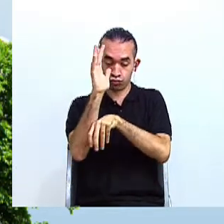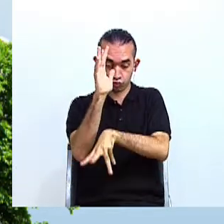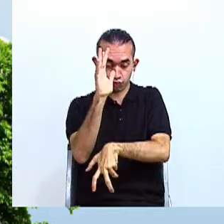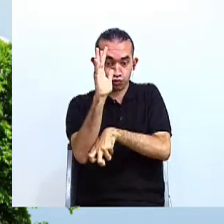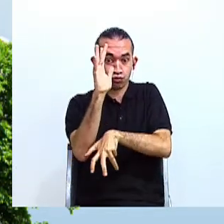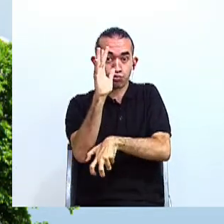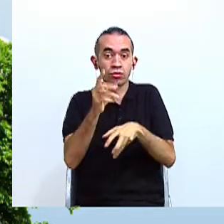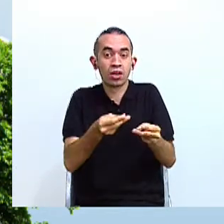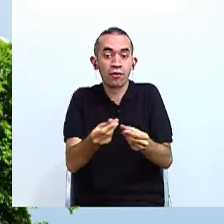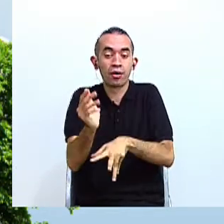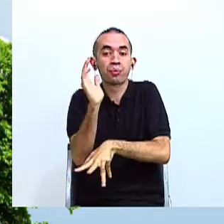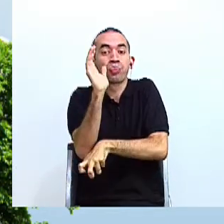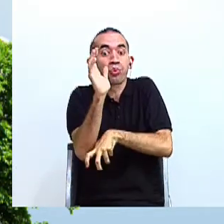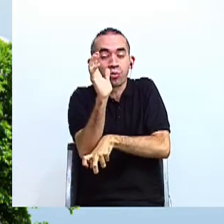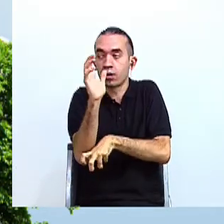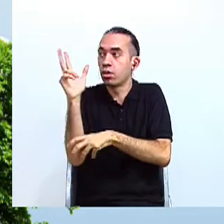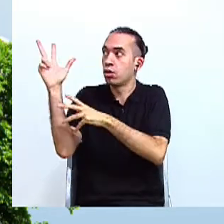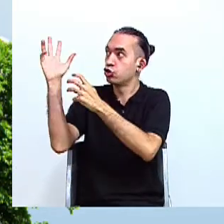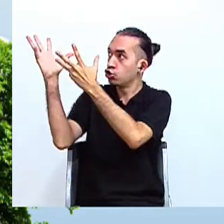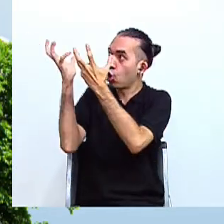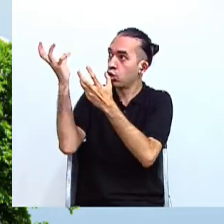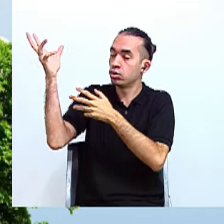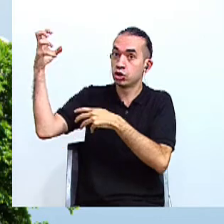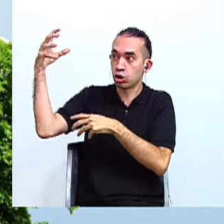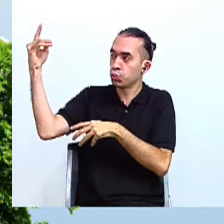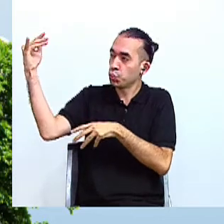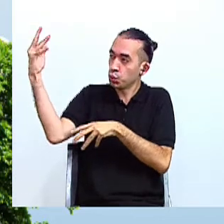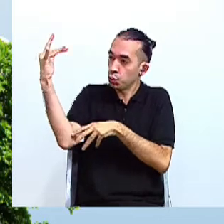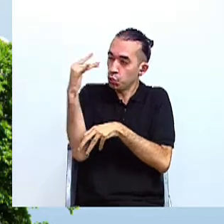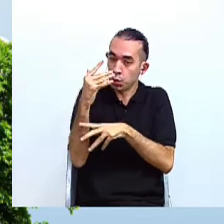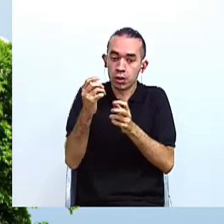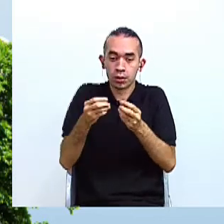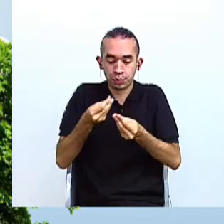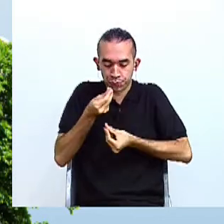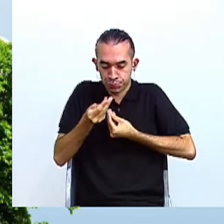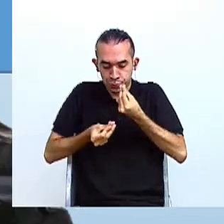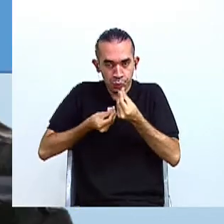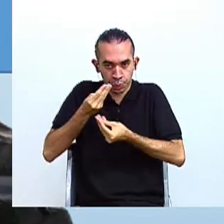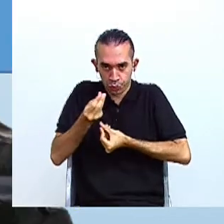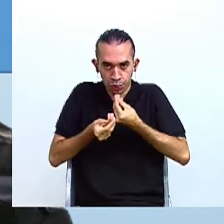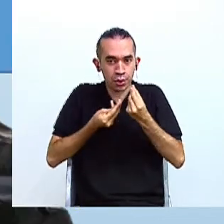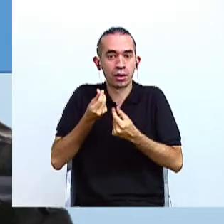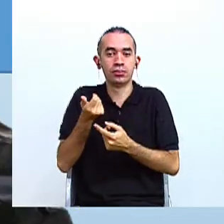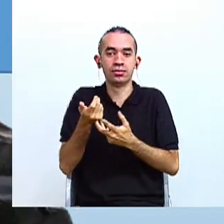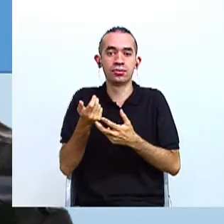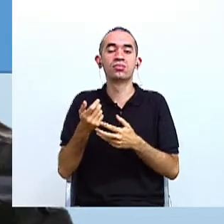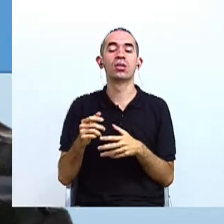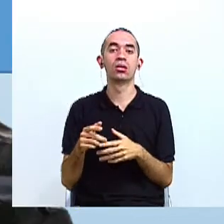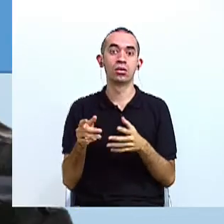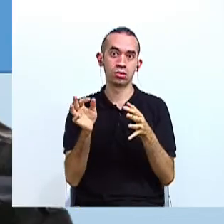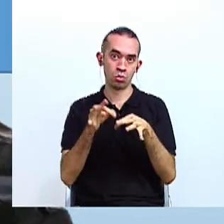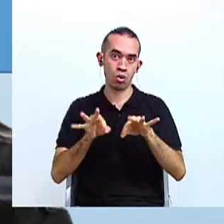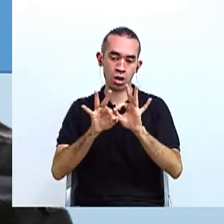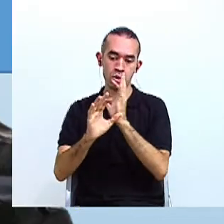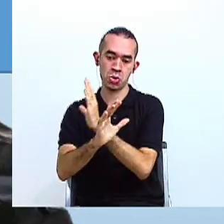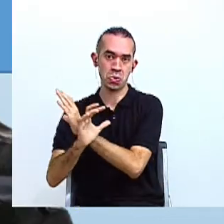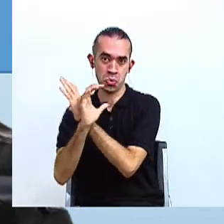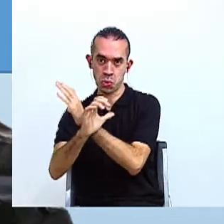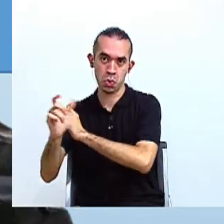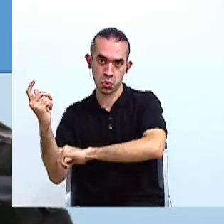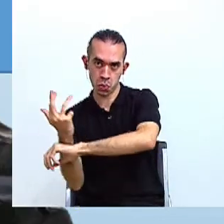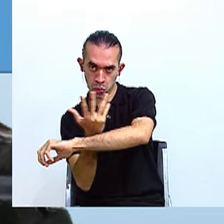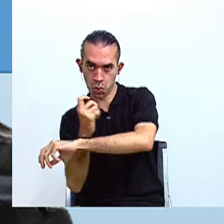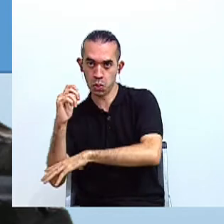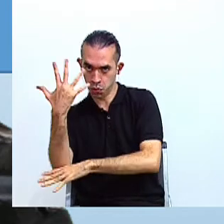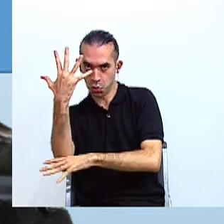importante conservar las plantas, la vegetación en general, para que este proceso se mantenga y no tengamos carencias de estos